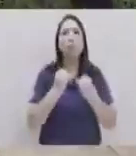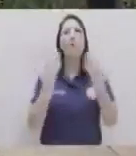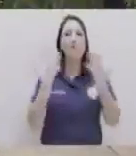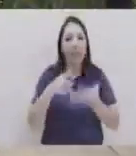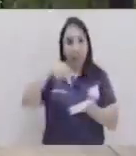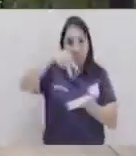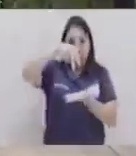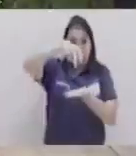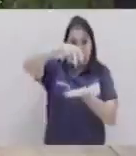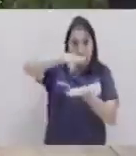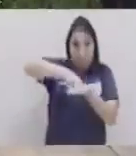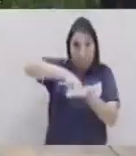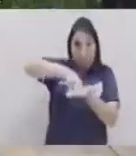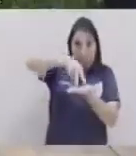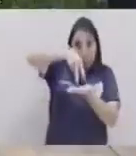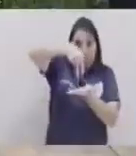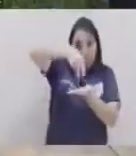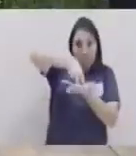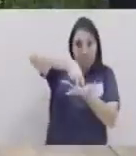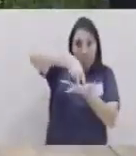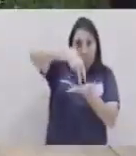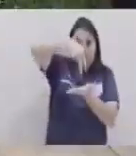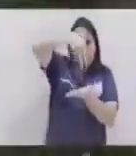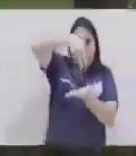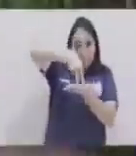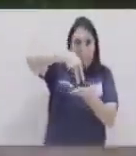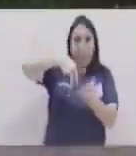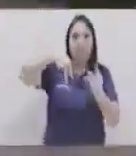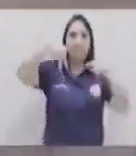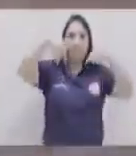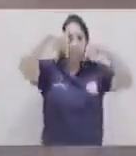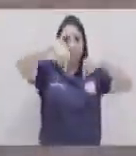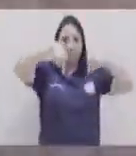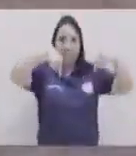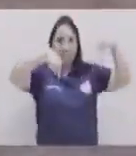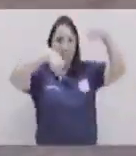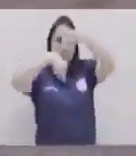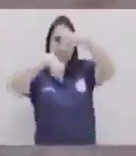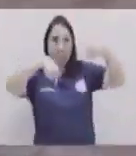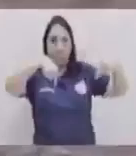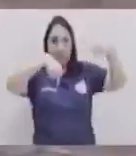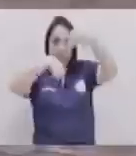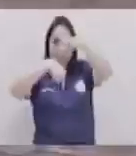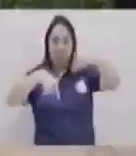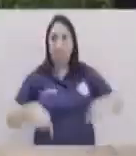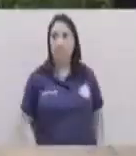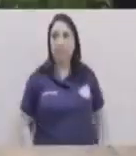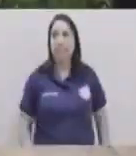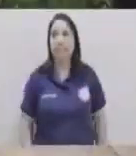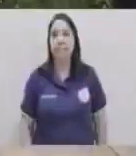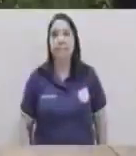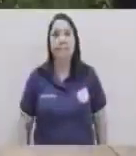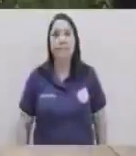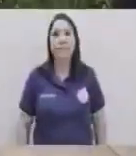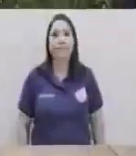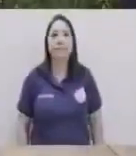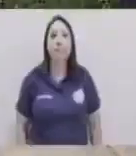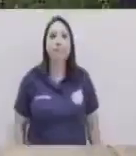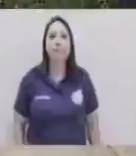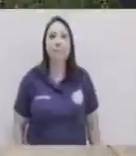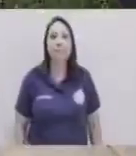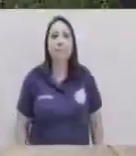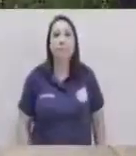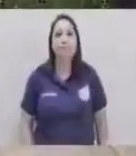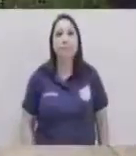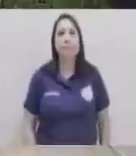pie, piernas paralelas o pueden ser asimétricas también, una adelante, otra